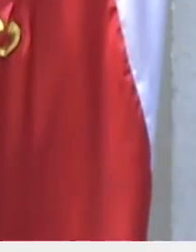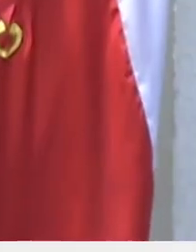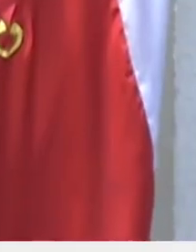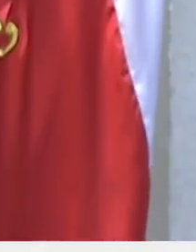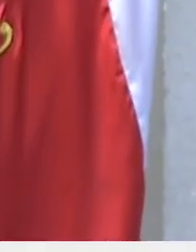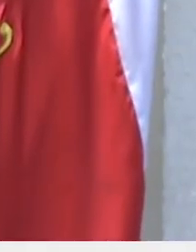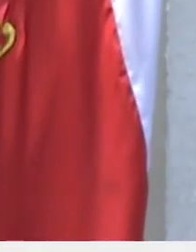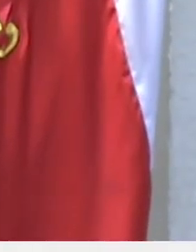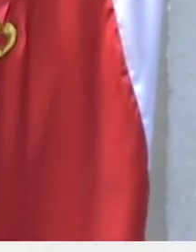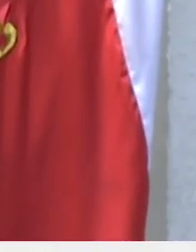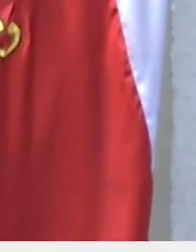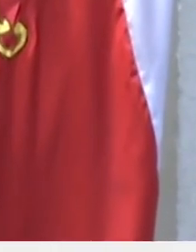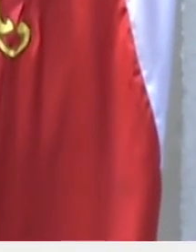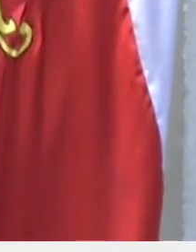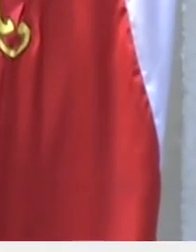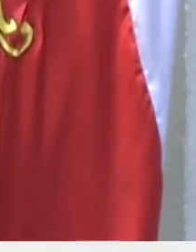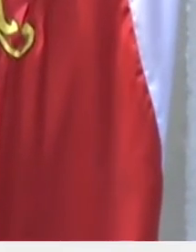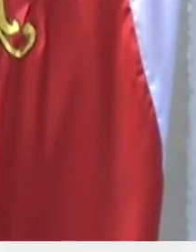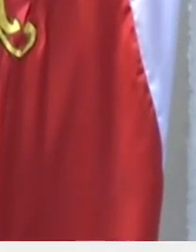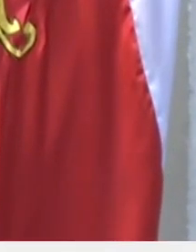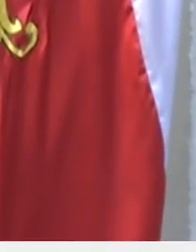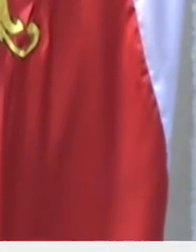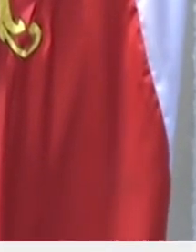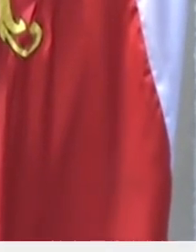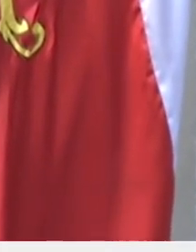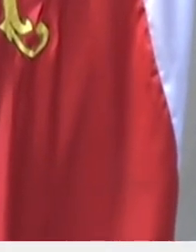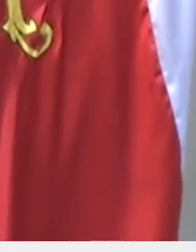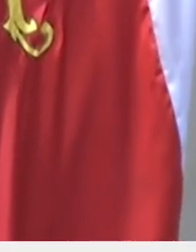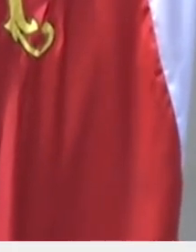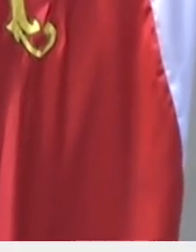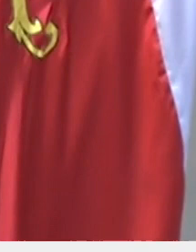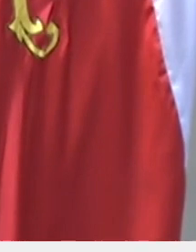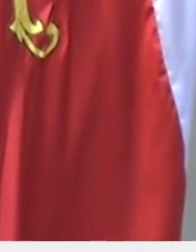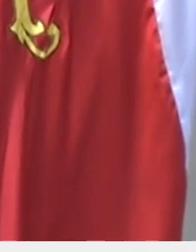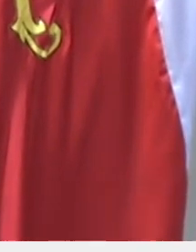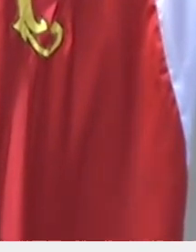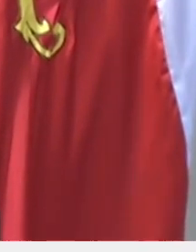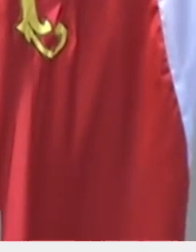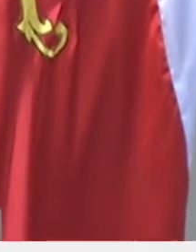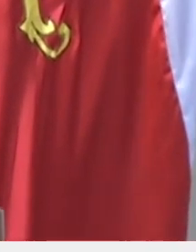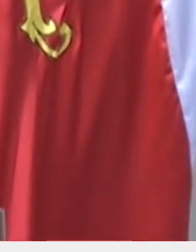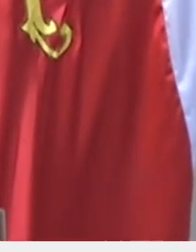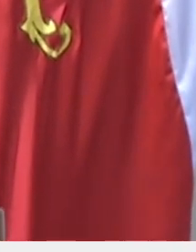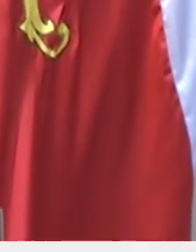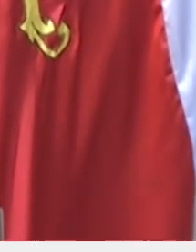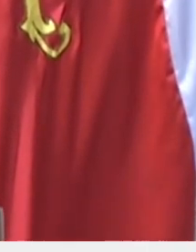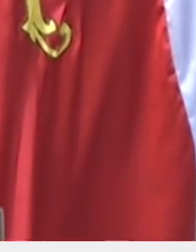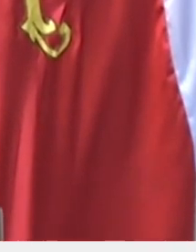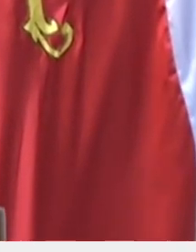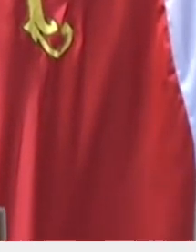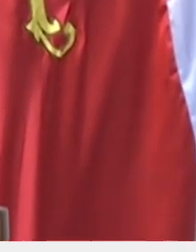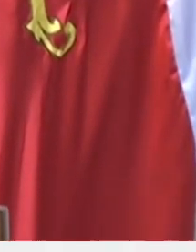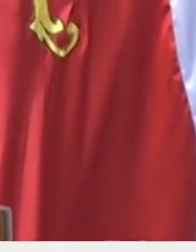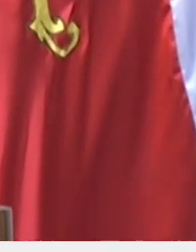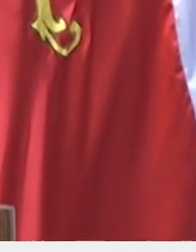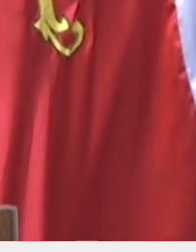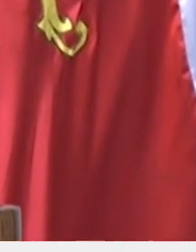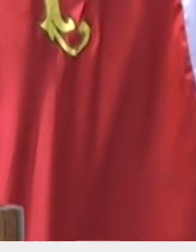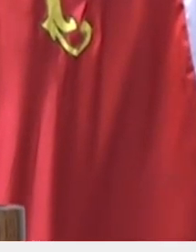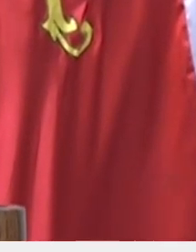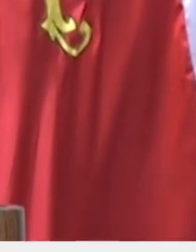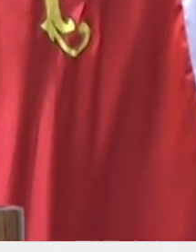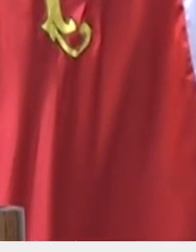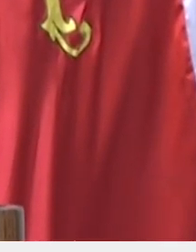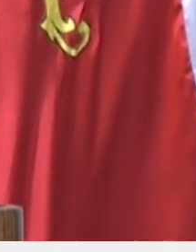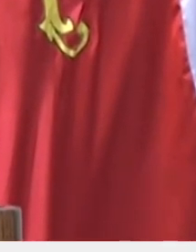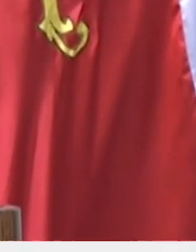de Carabineros. Agradecer a su excelencia, el presidente de la República, a las ministras que nos acompañaron el día de hoy, junto a